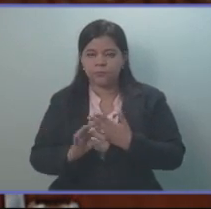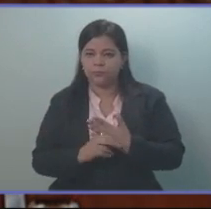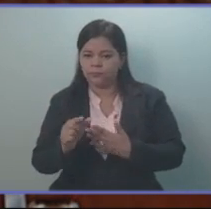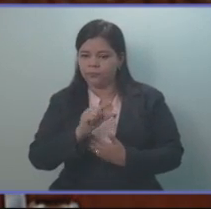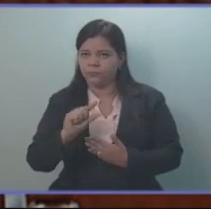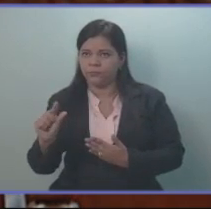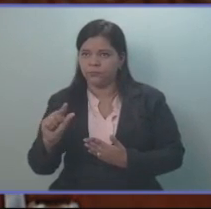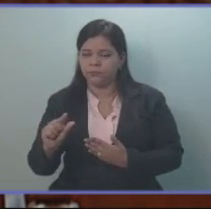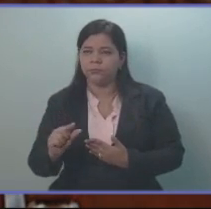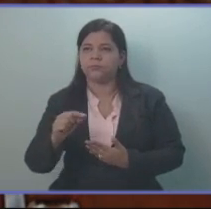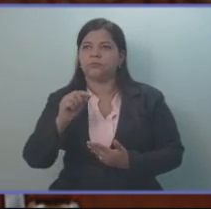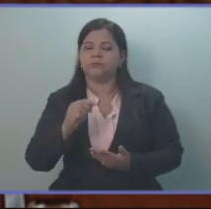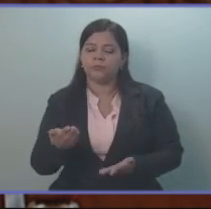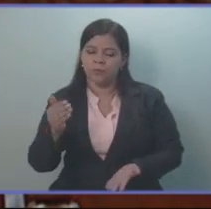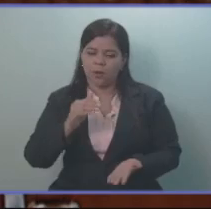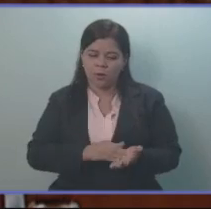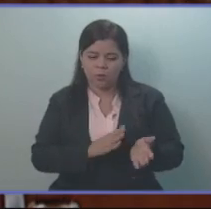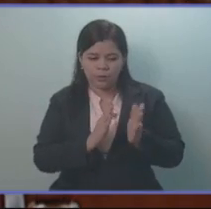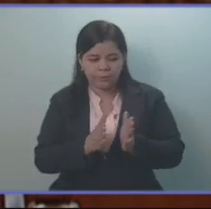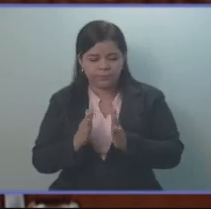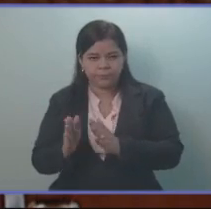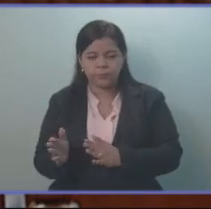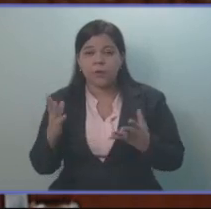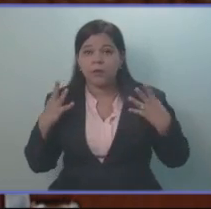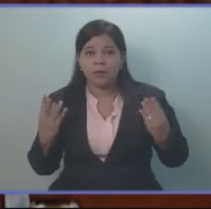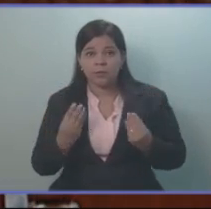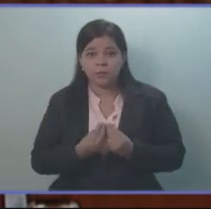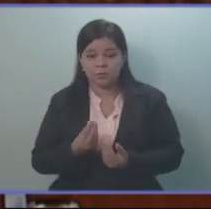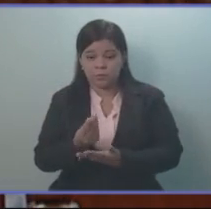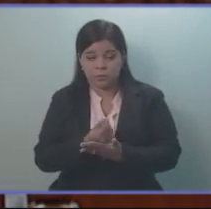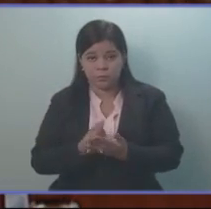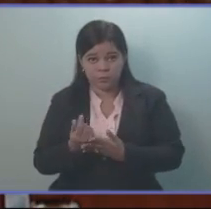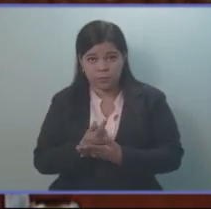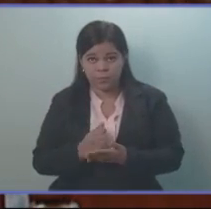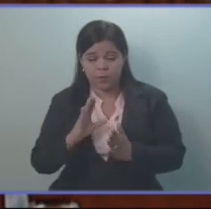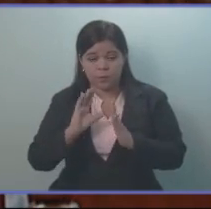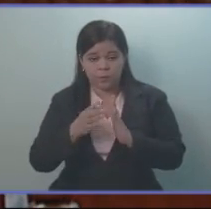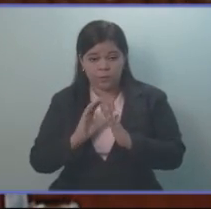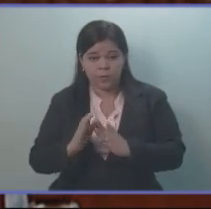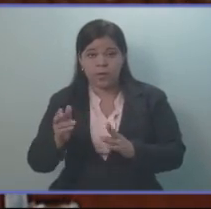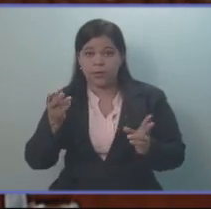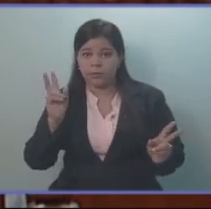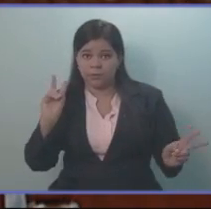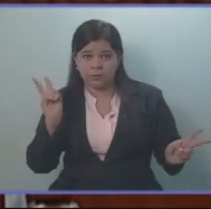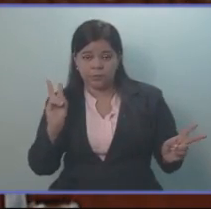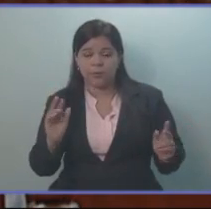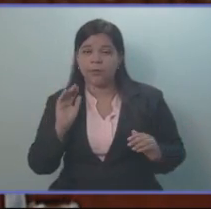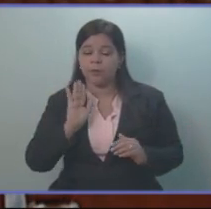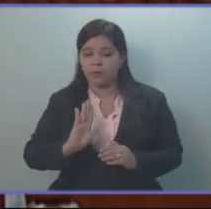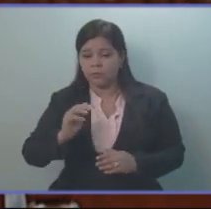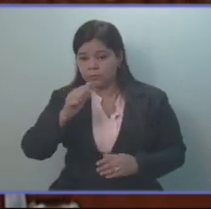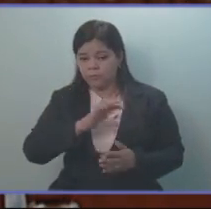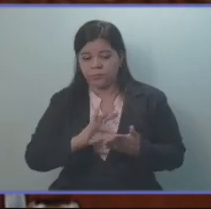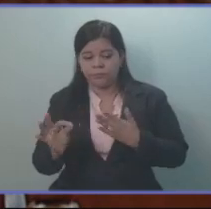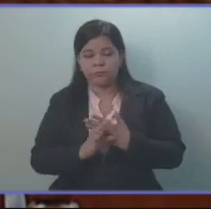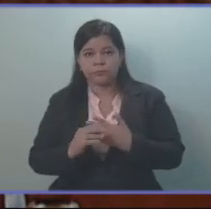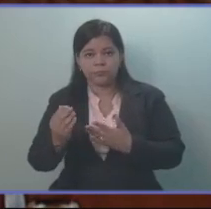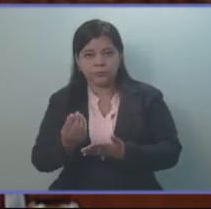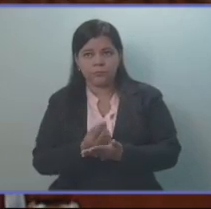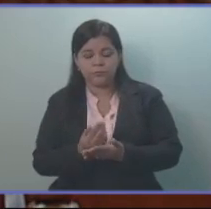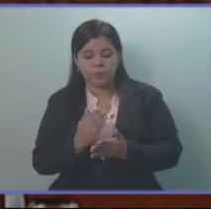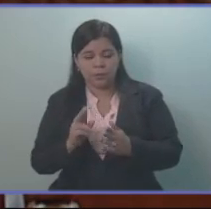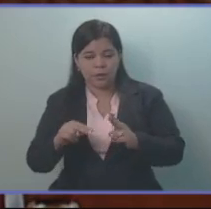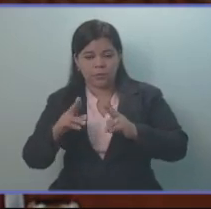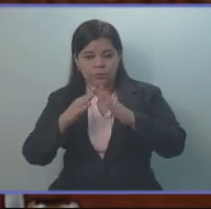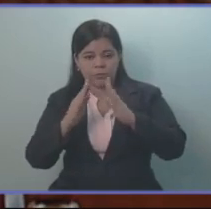denominado recalificación socioeconómica y cultural del Centro Histórico de San Salvador y de su función habitacional mediante